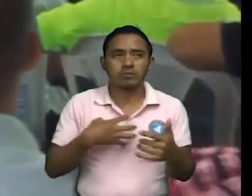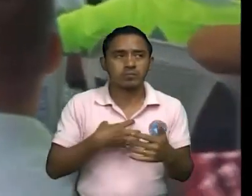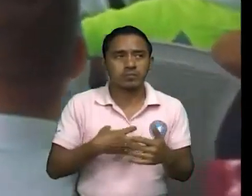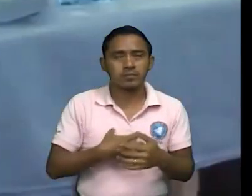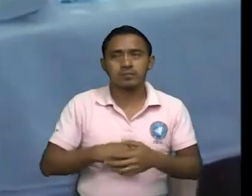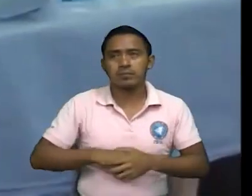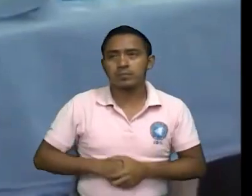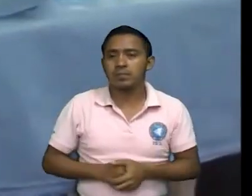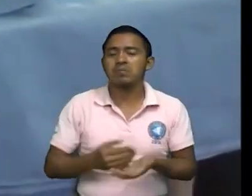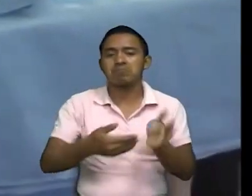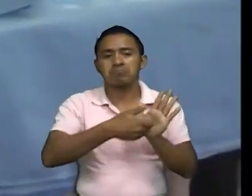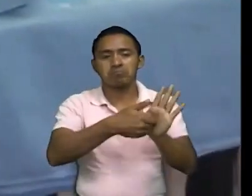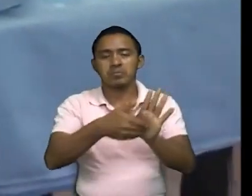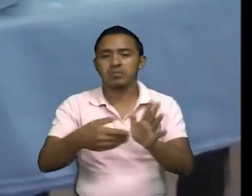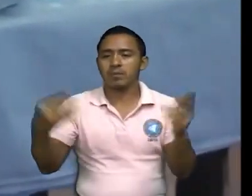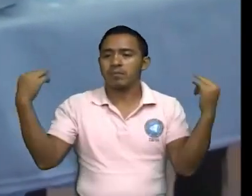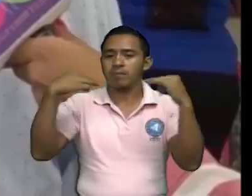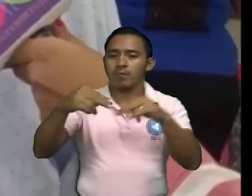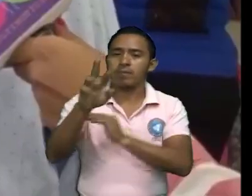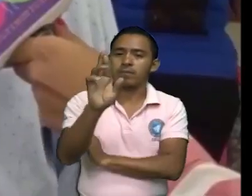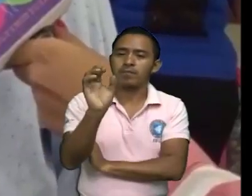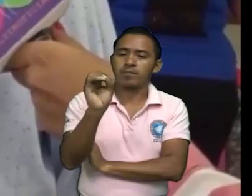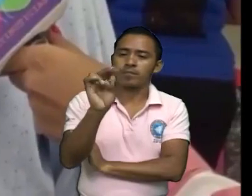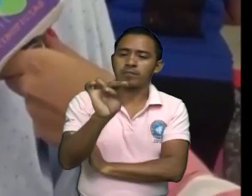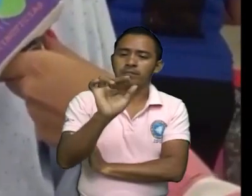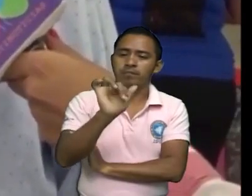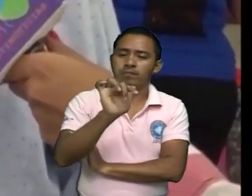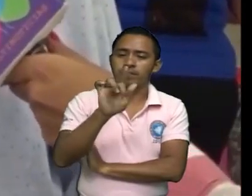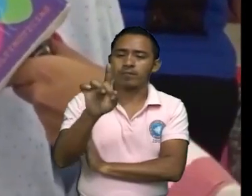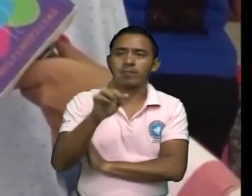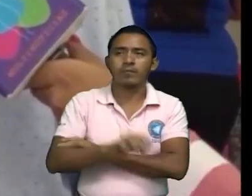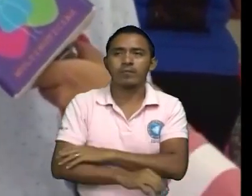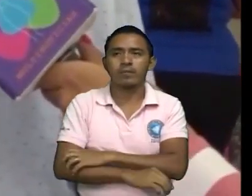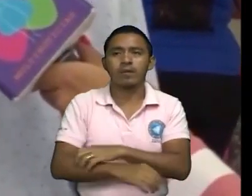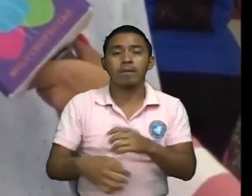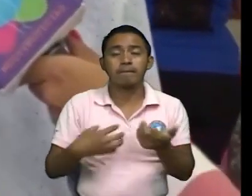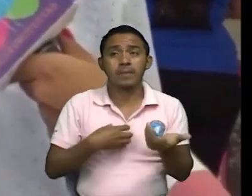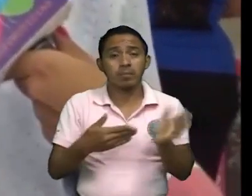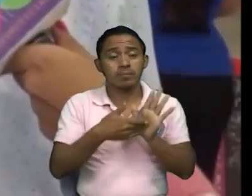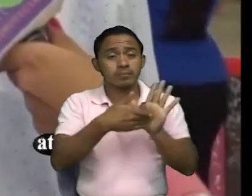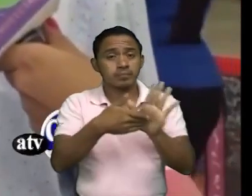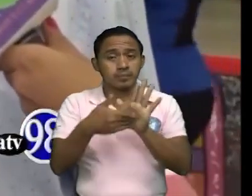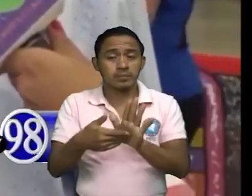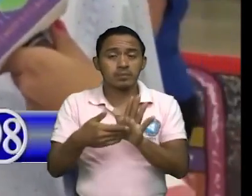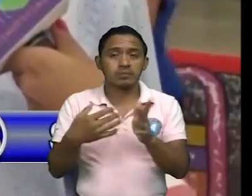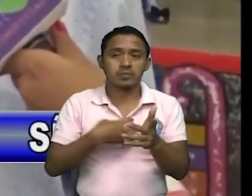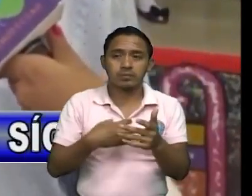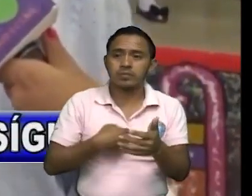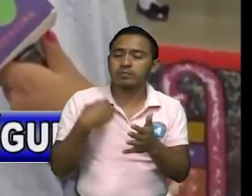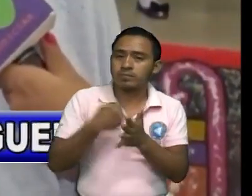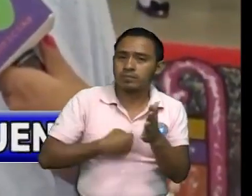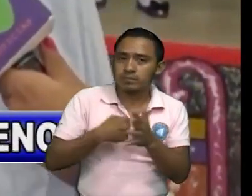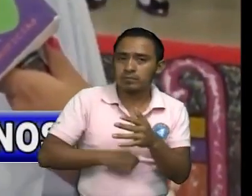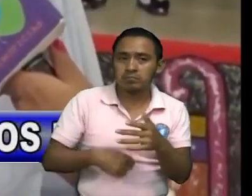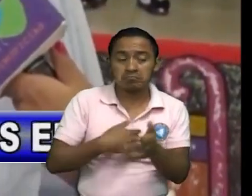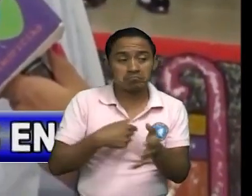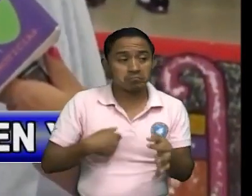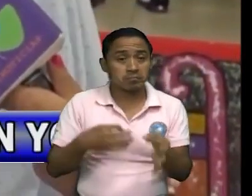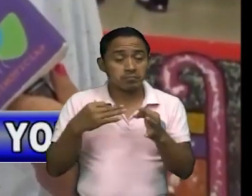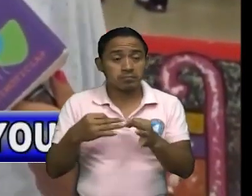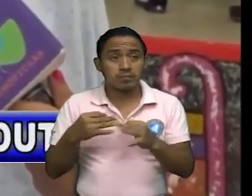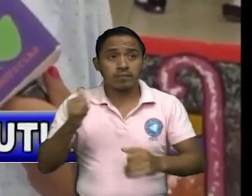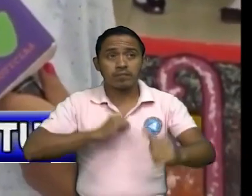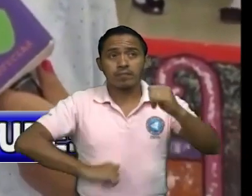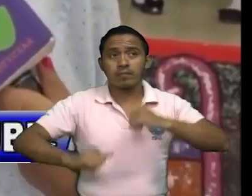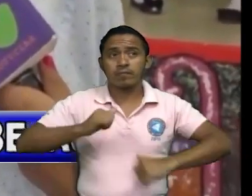lo manifestó el maestro Ronald Abud Vivas. Queremos demostrar el resultado de este esfuerzo conjunto que viene haciendo la Oficina de Educación